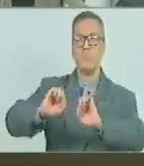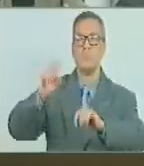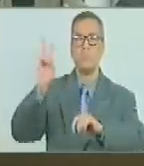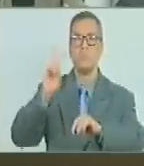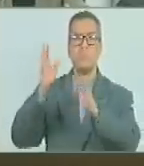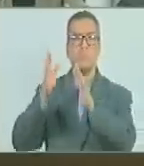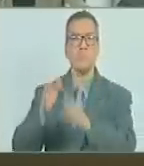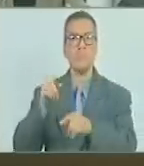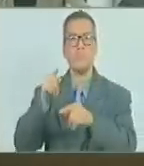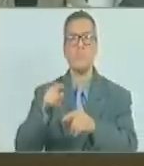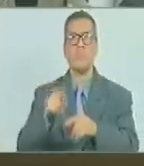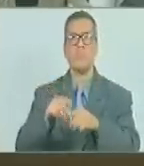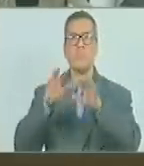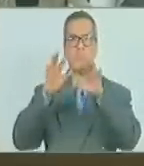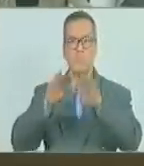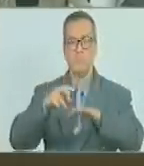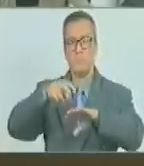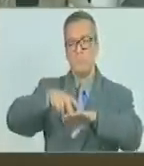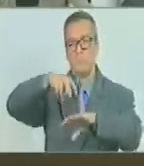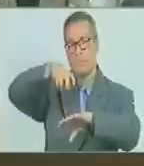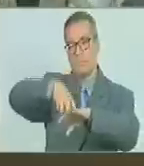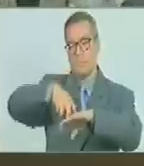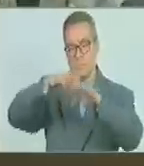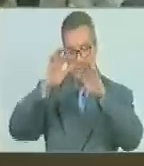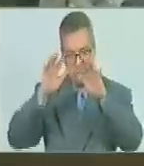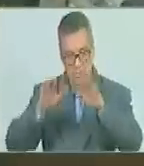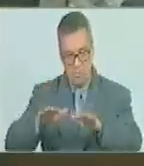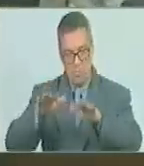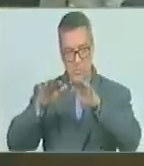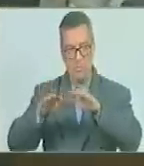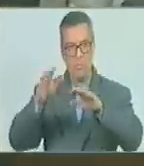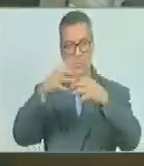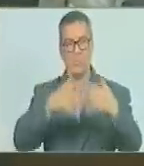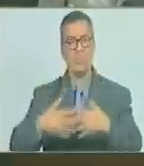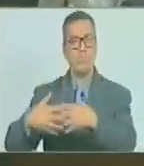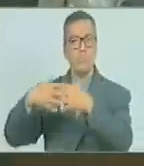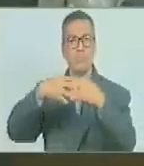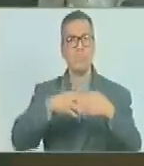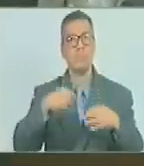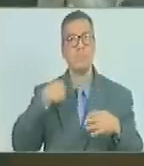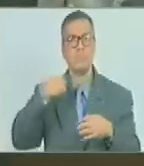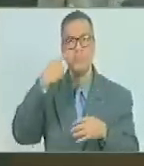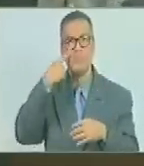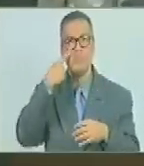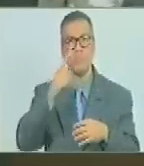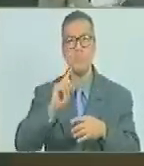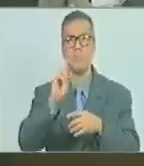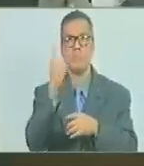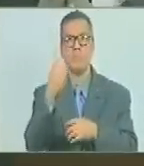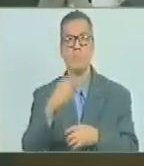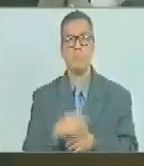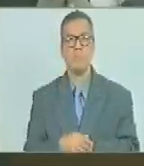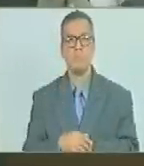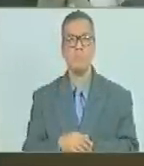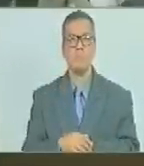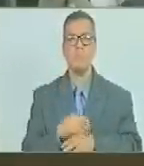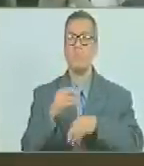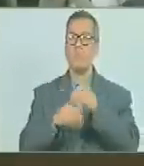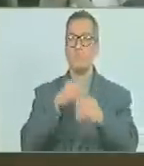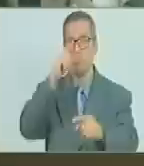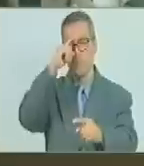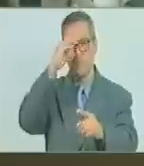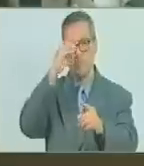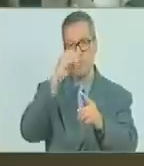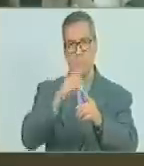y arrastrada y arrodillada al imperio, nos damos cuenta primero cuál fue el objetivo